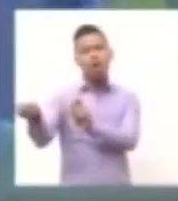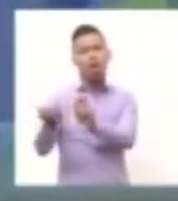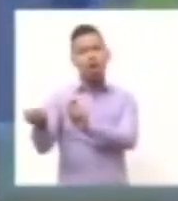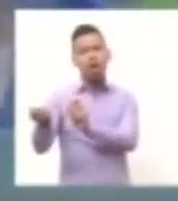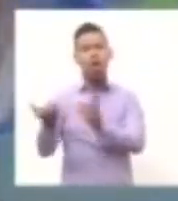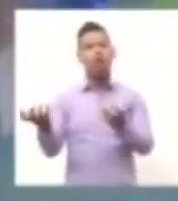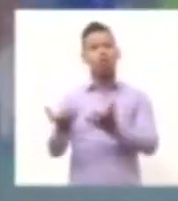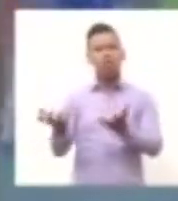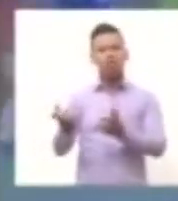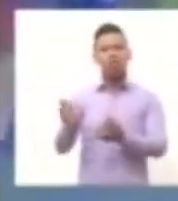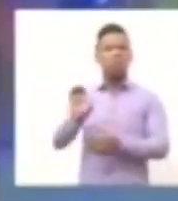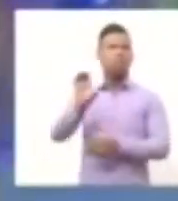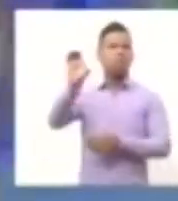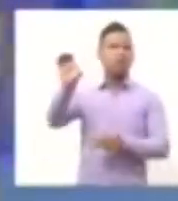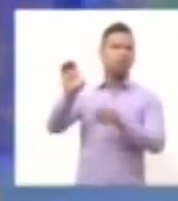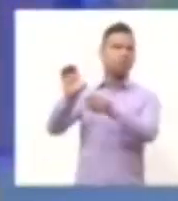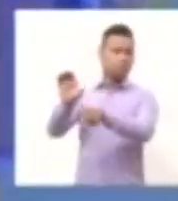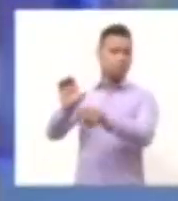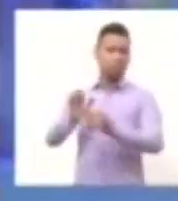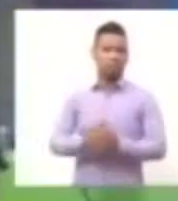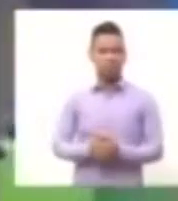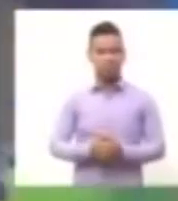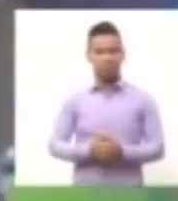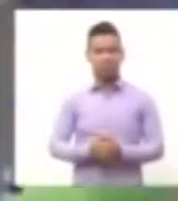región de los lagos del estado del Río.